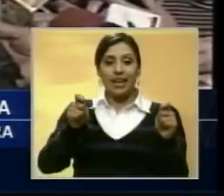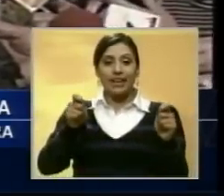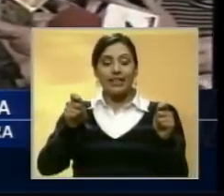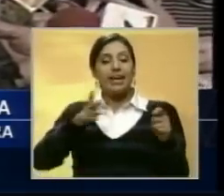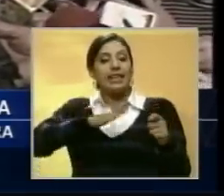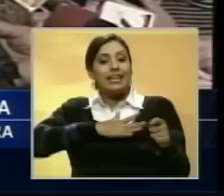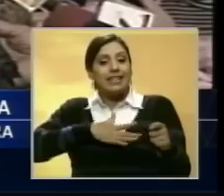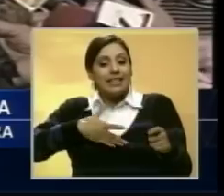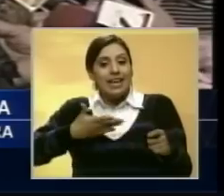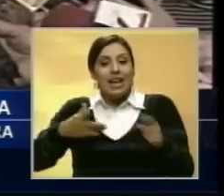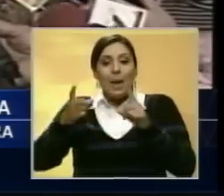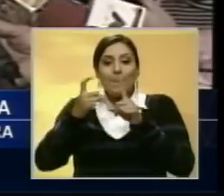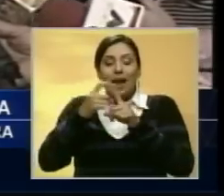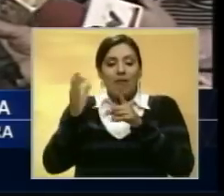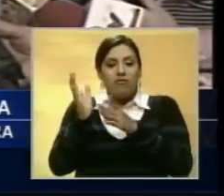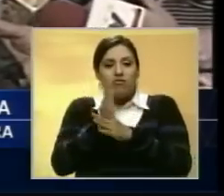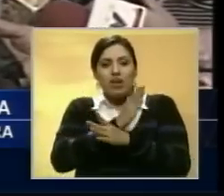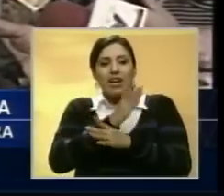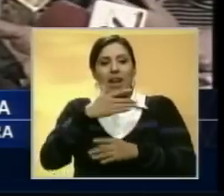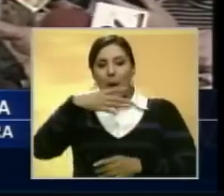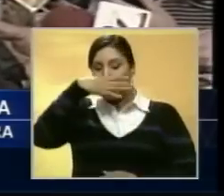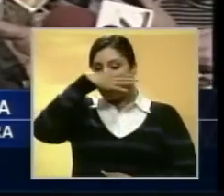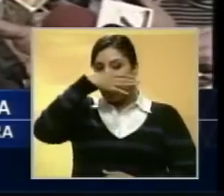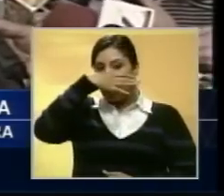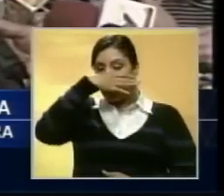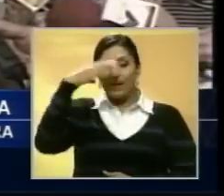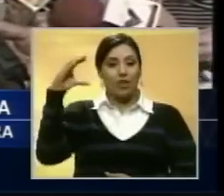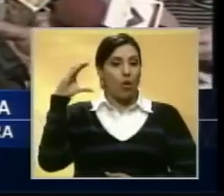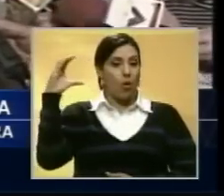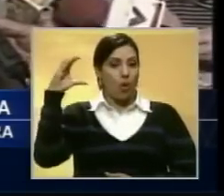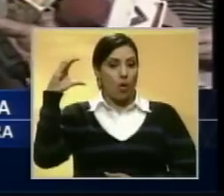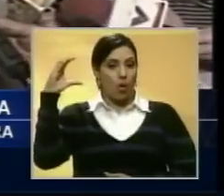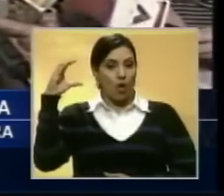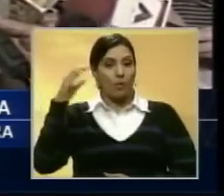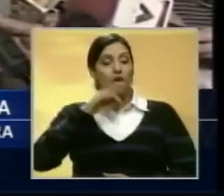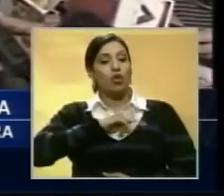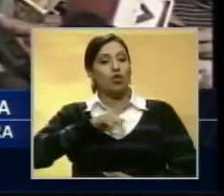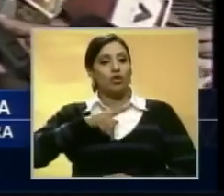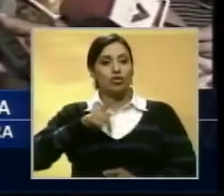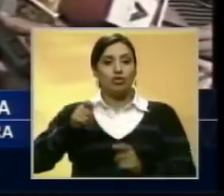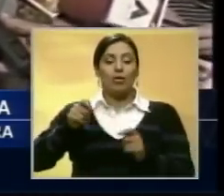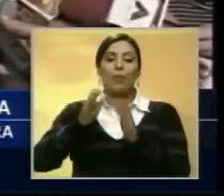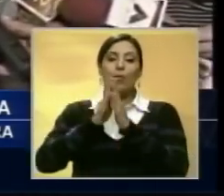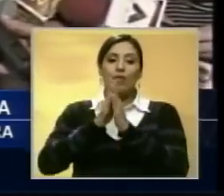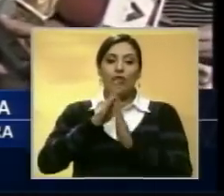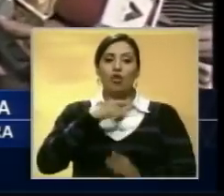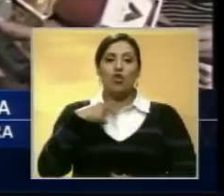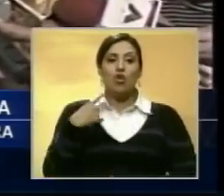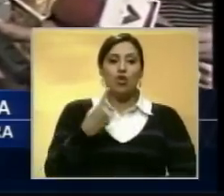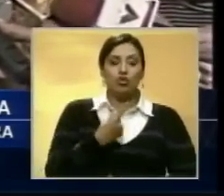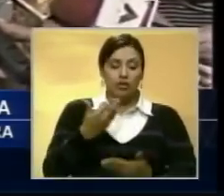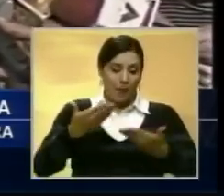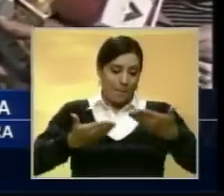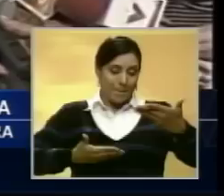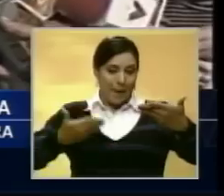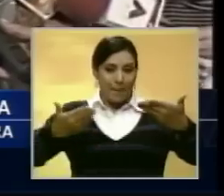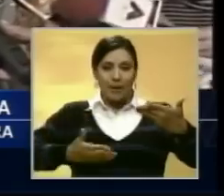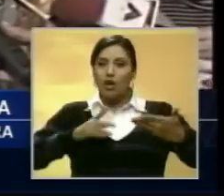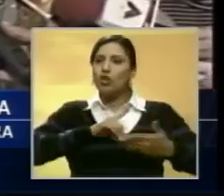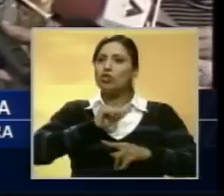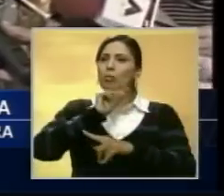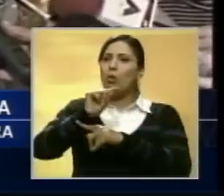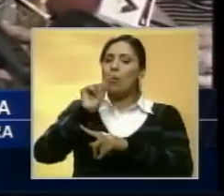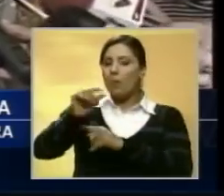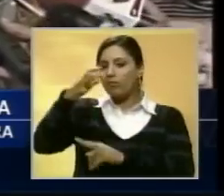de quitarse la palabra paramilitar en Colombia y nos lo han pedido en documentos que no lo